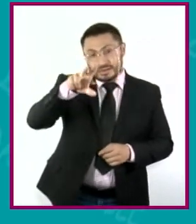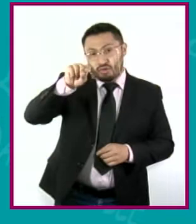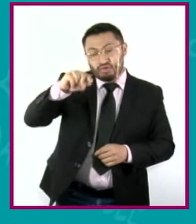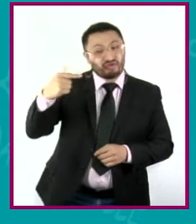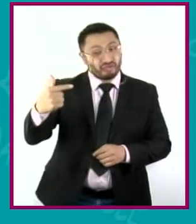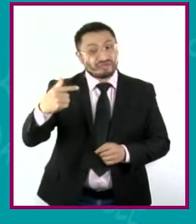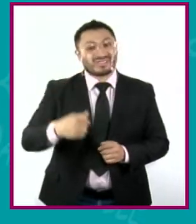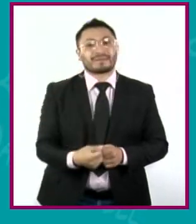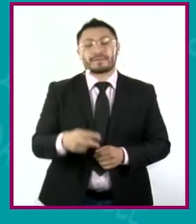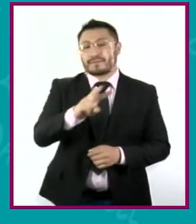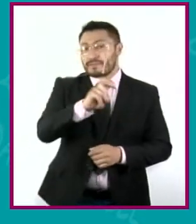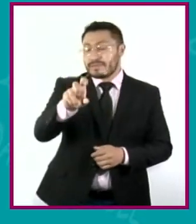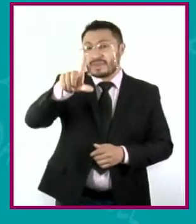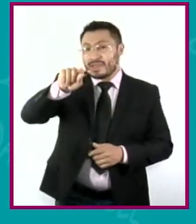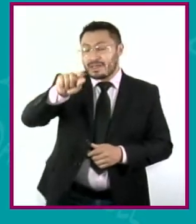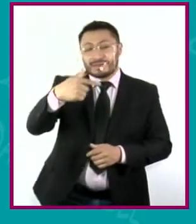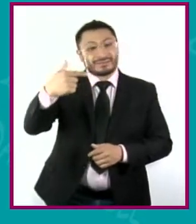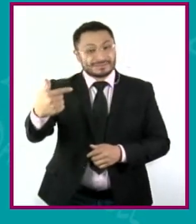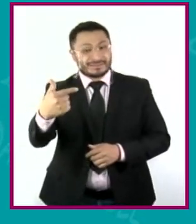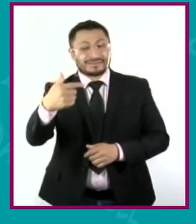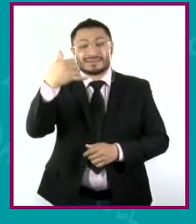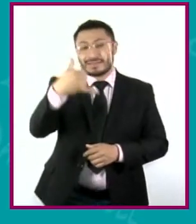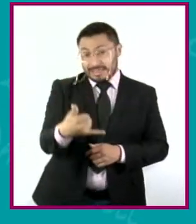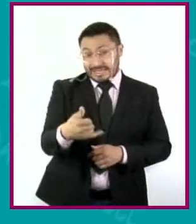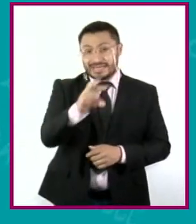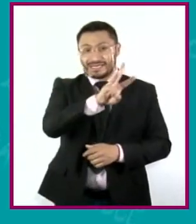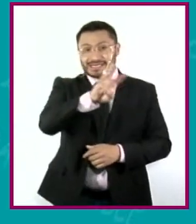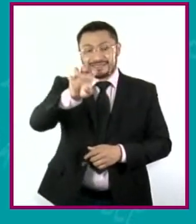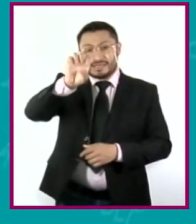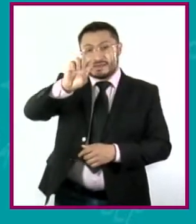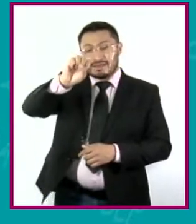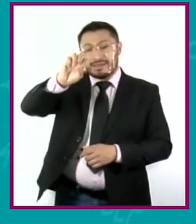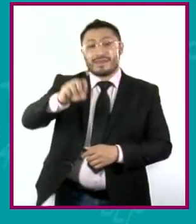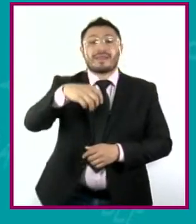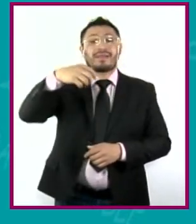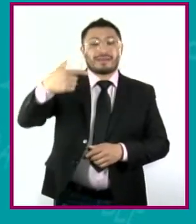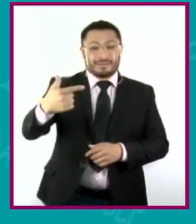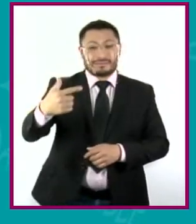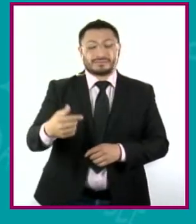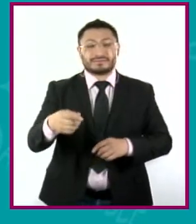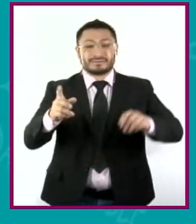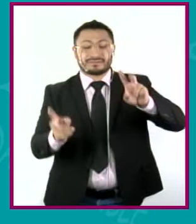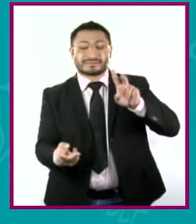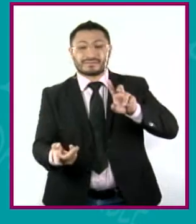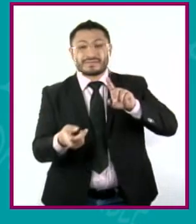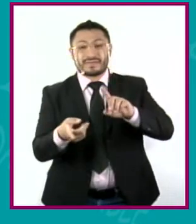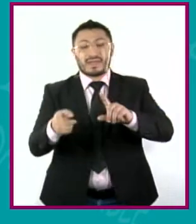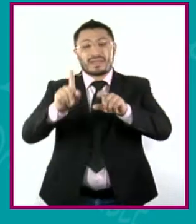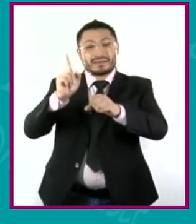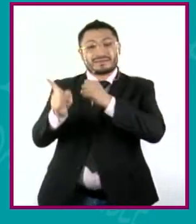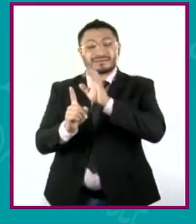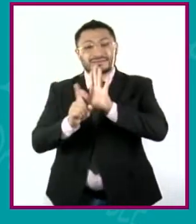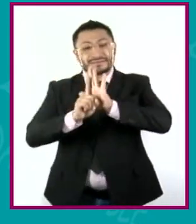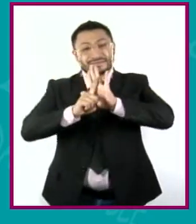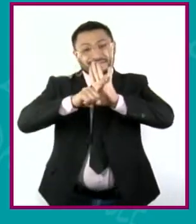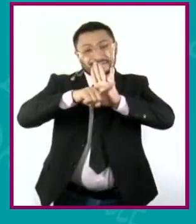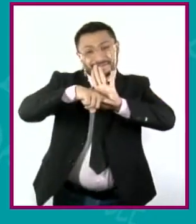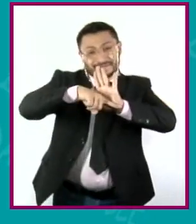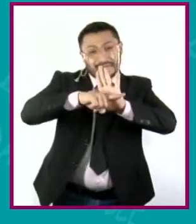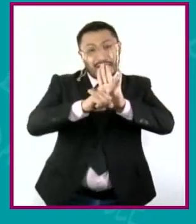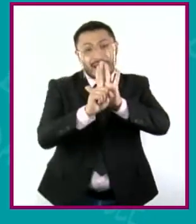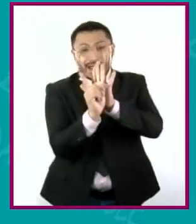grados, de 270 grados y de 360 grados en el sentido contrario a las agujas del reloj.